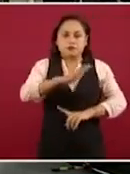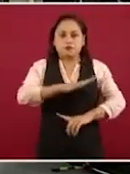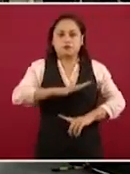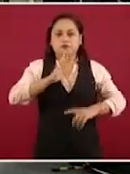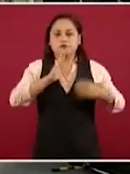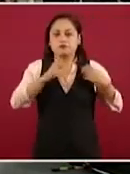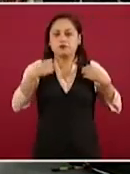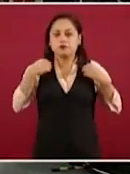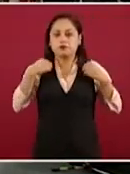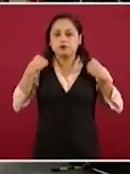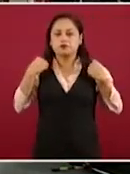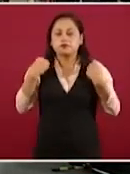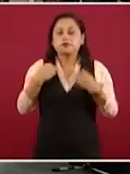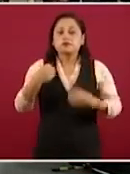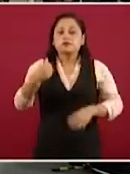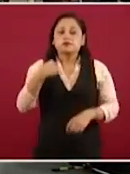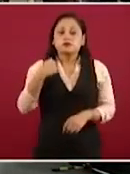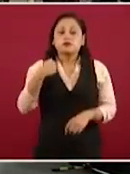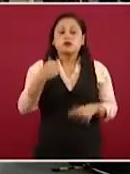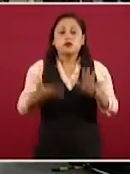Voy a ir a Sonora,